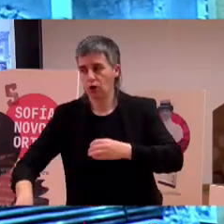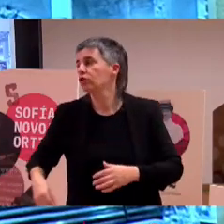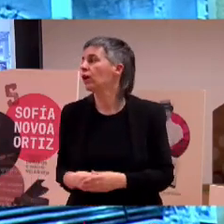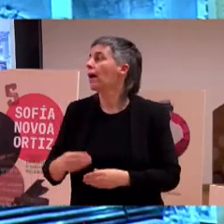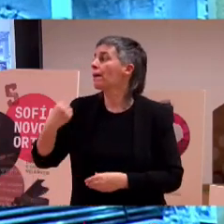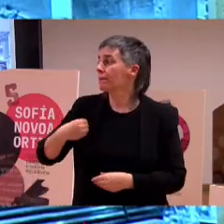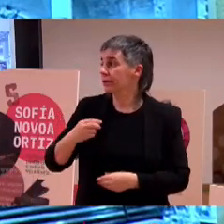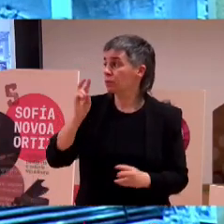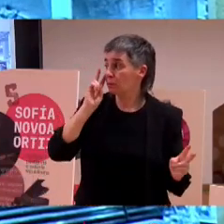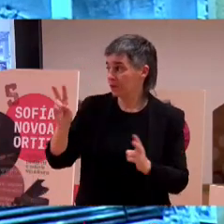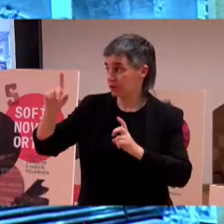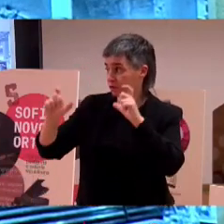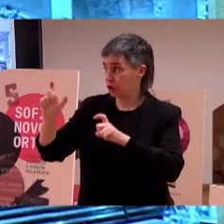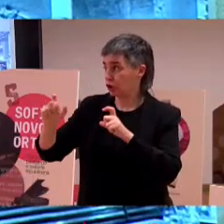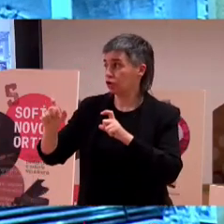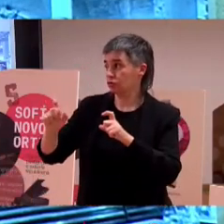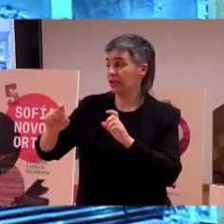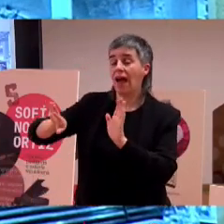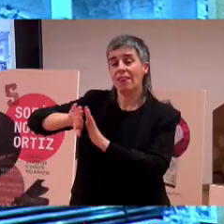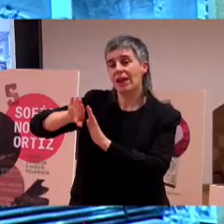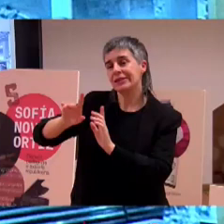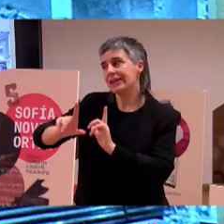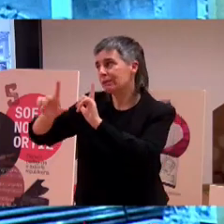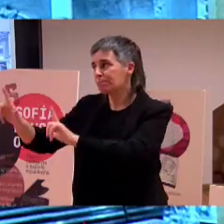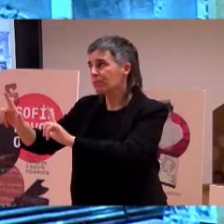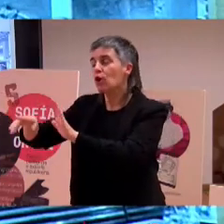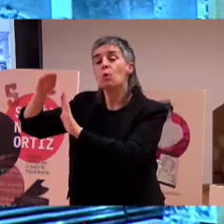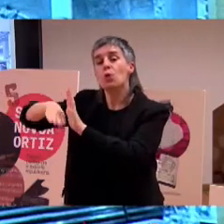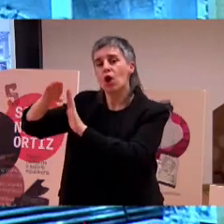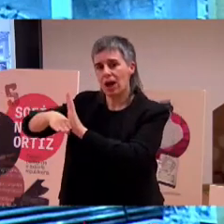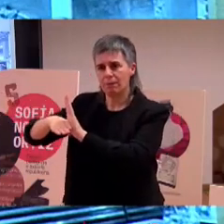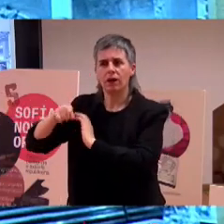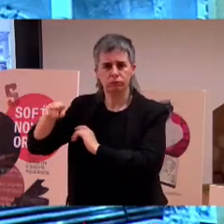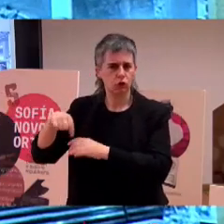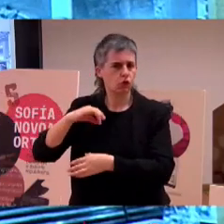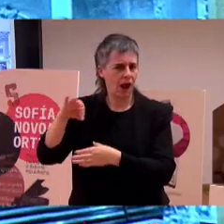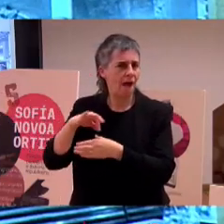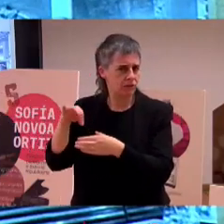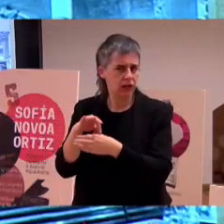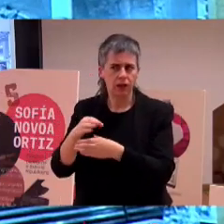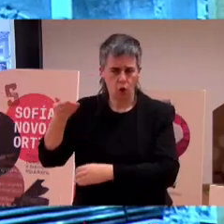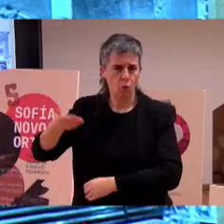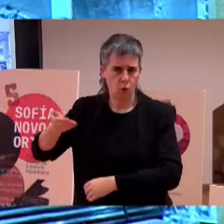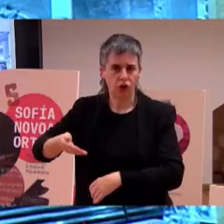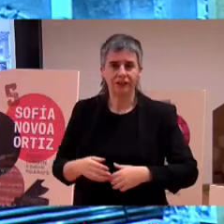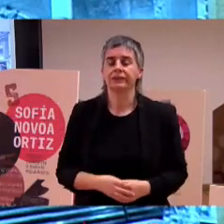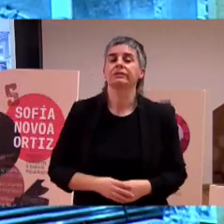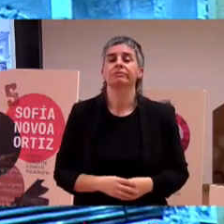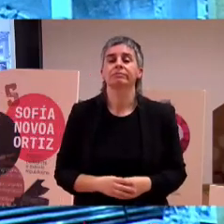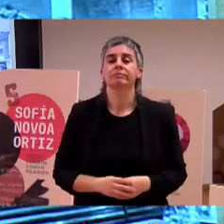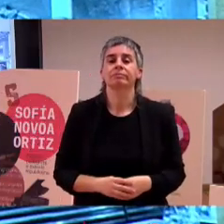tamén o programa dese momento. É un café importante, realmente, ¿no?